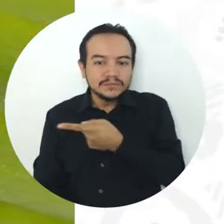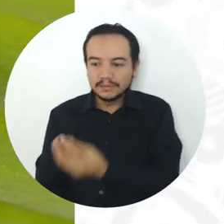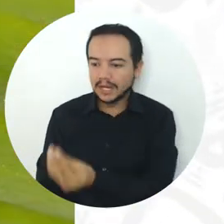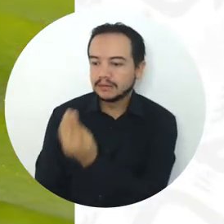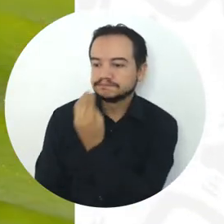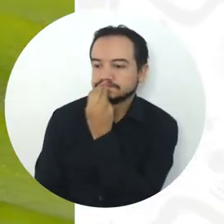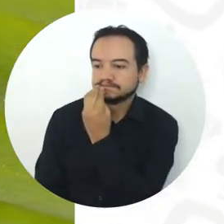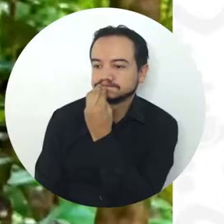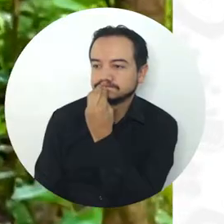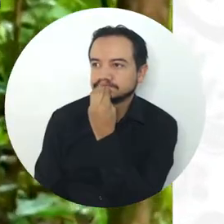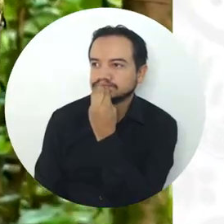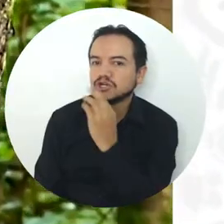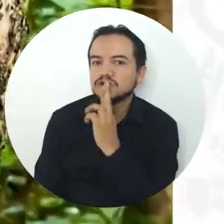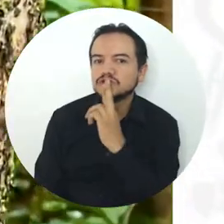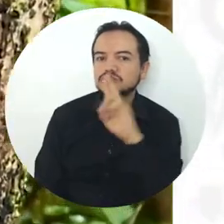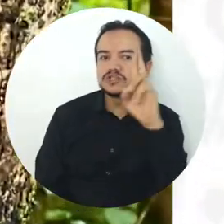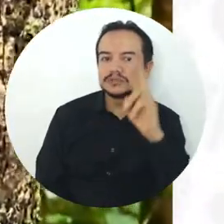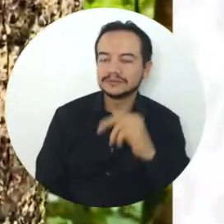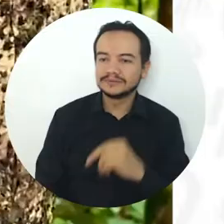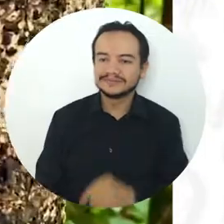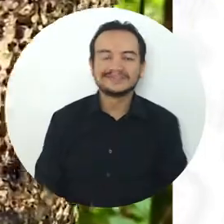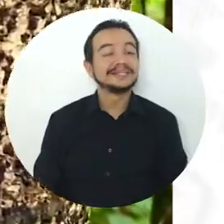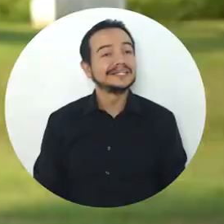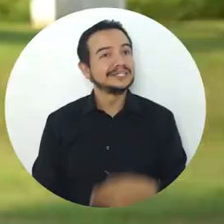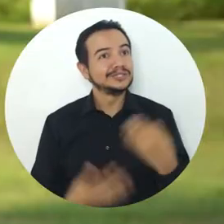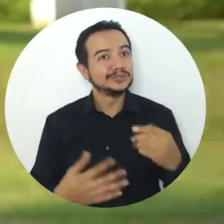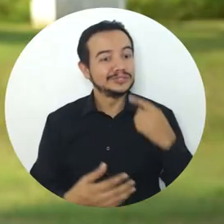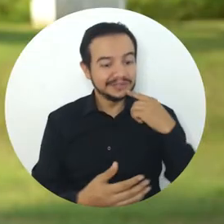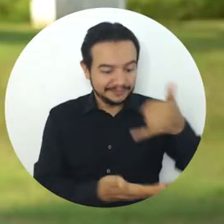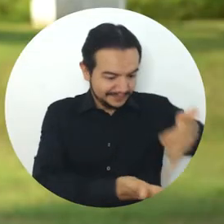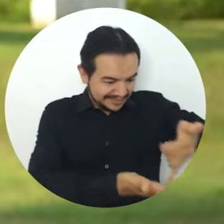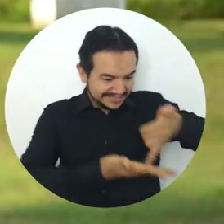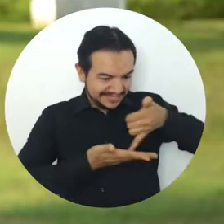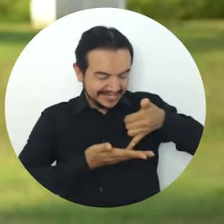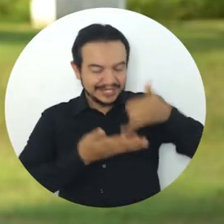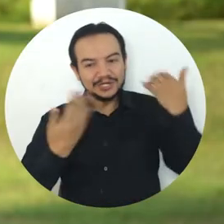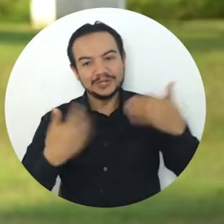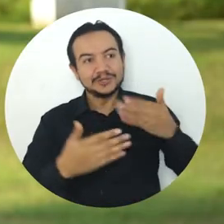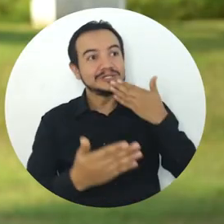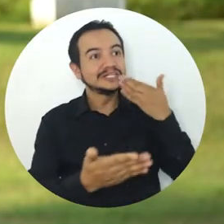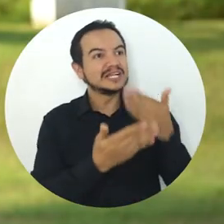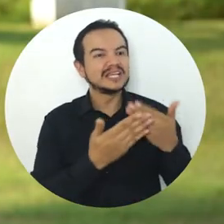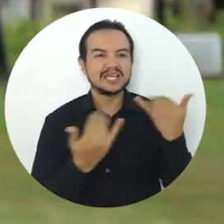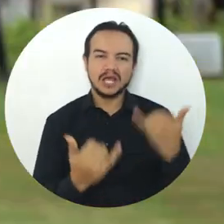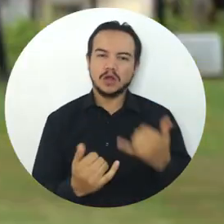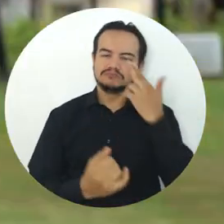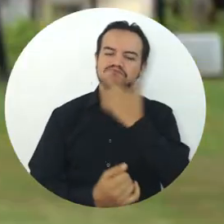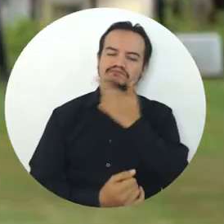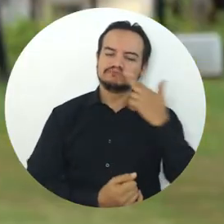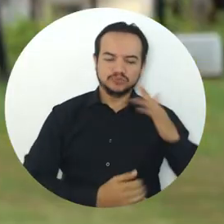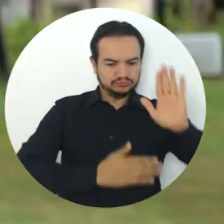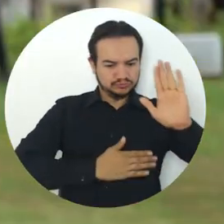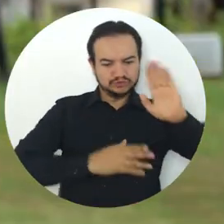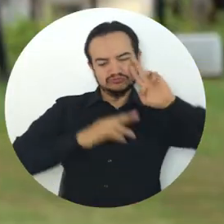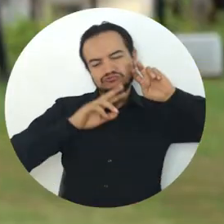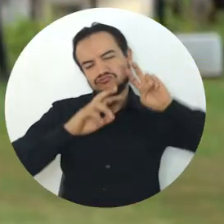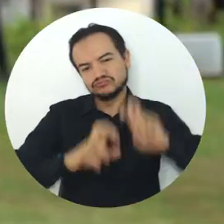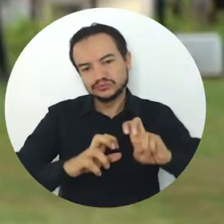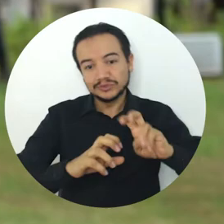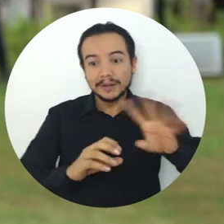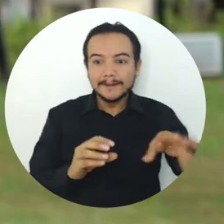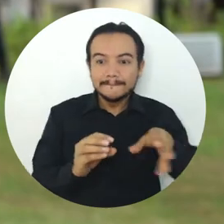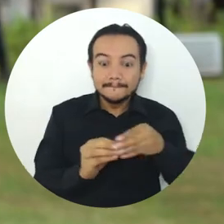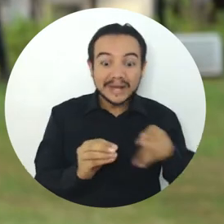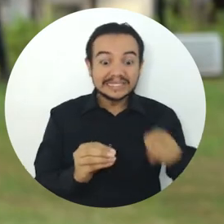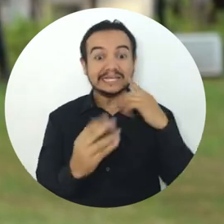se alimenta. Es un reconocimiento que me genera el compromiso de seguir avanzando en la ciencia y generar como esa